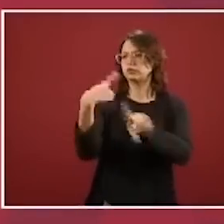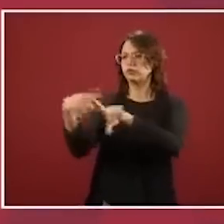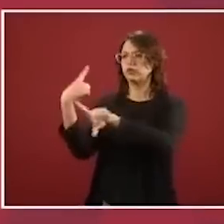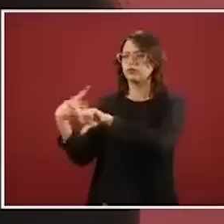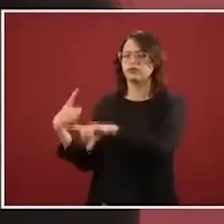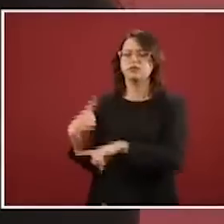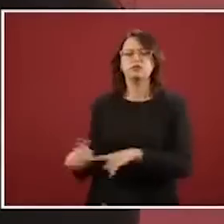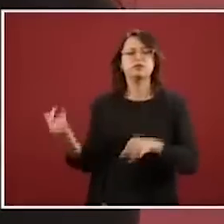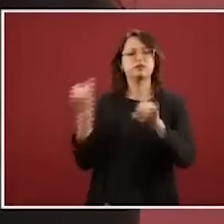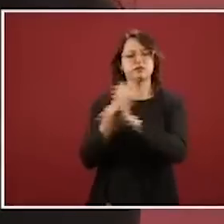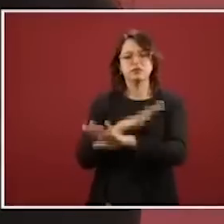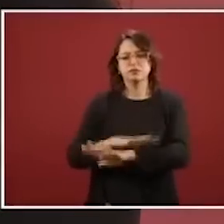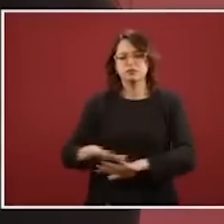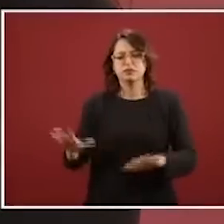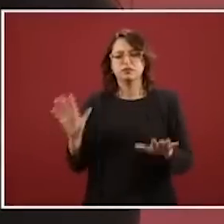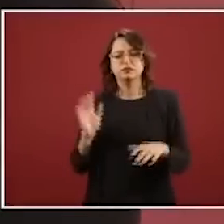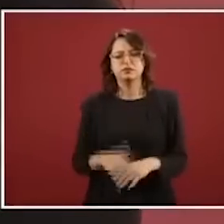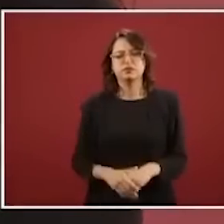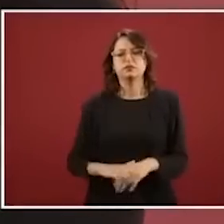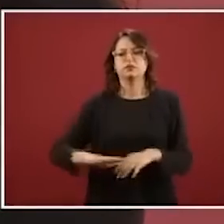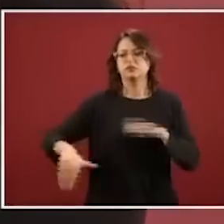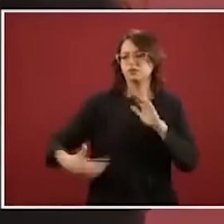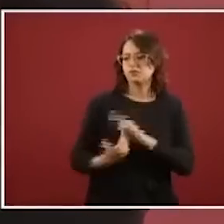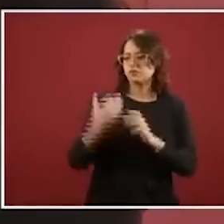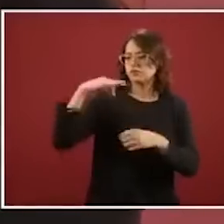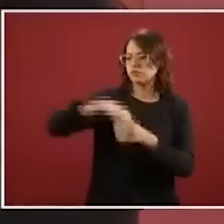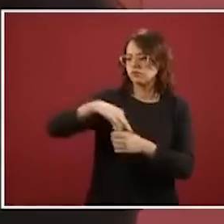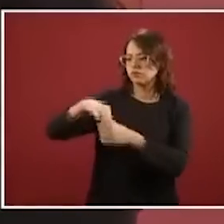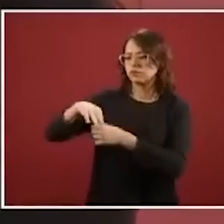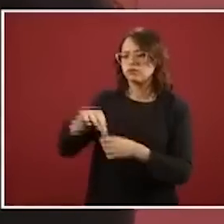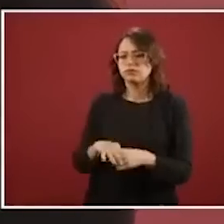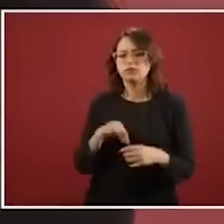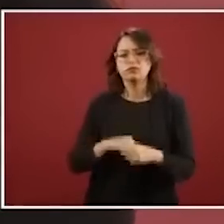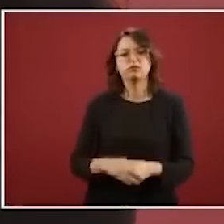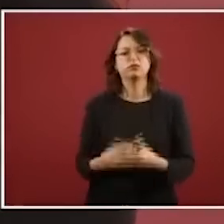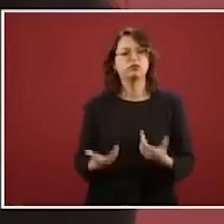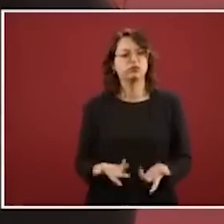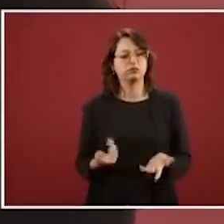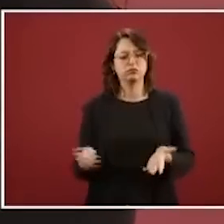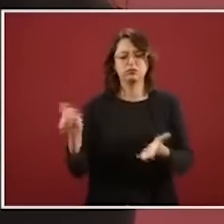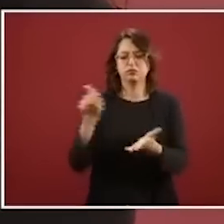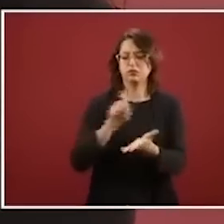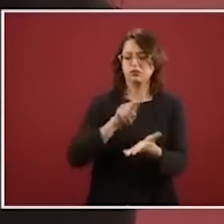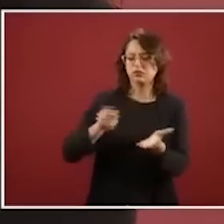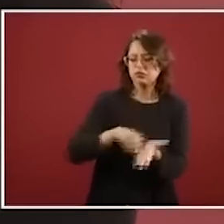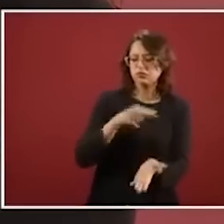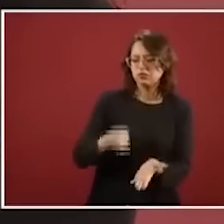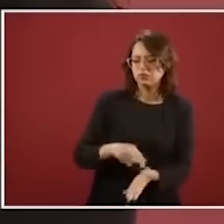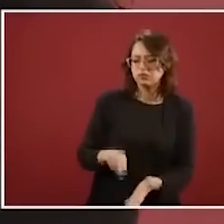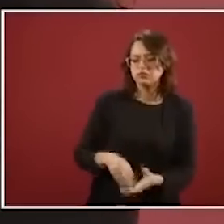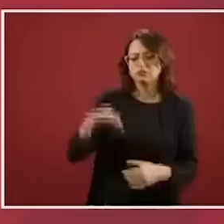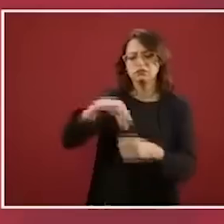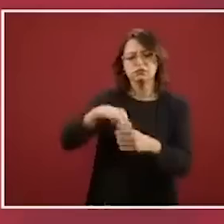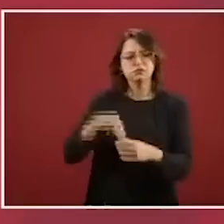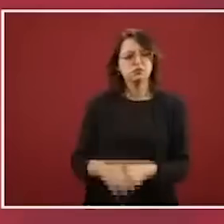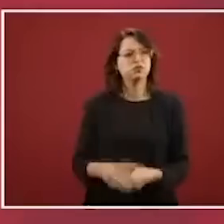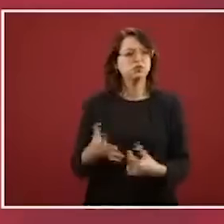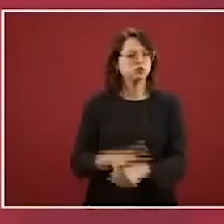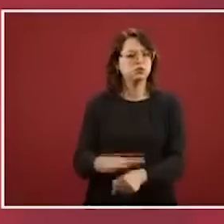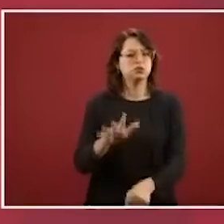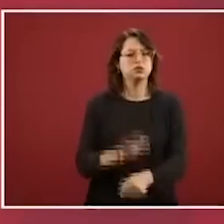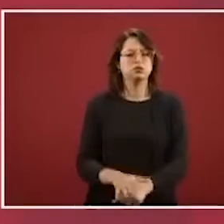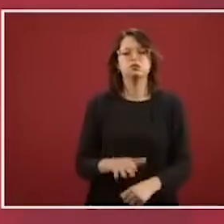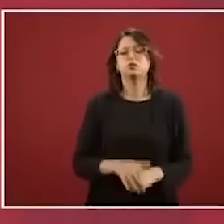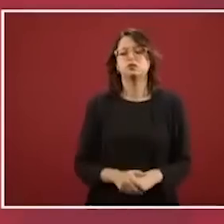este ejercicio, hubo suficientes mesas de votación, no faltaron boletas para que se emitiera esta opinión, y